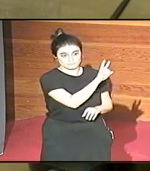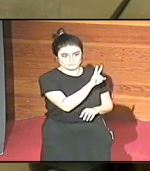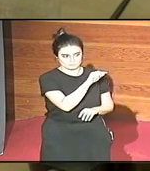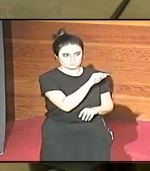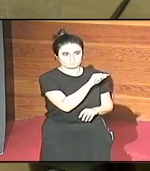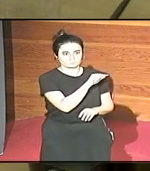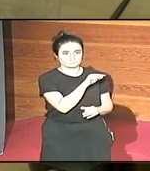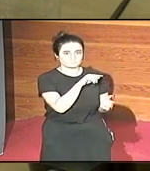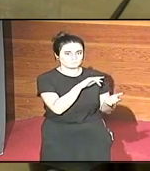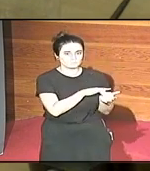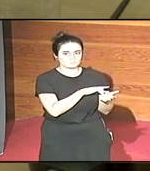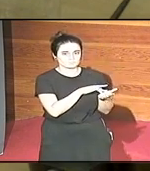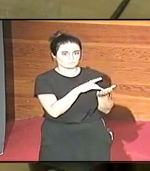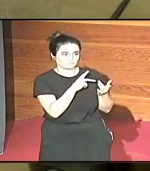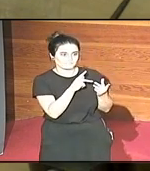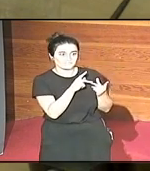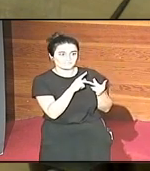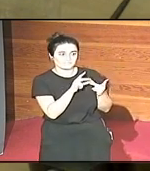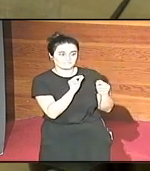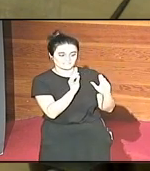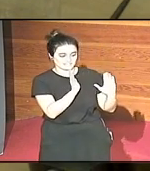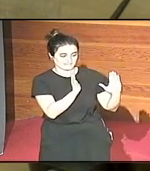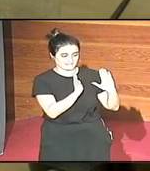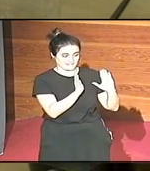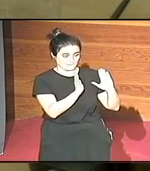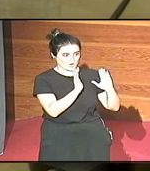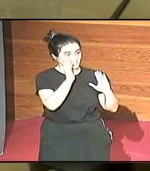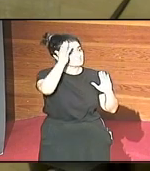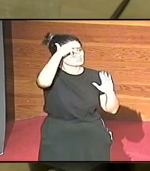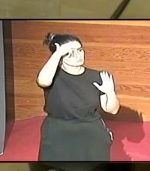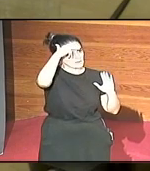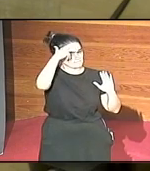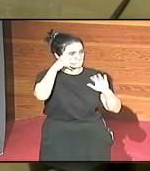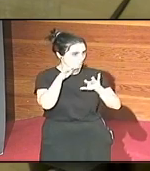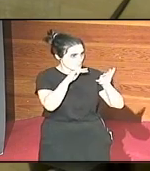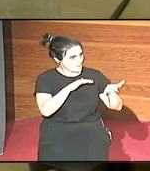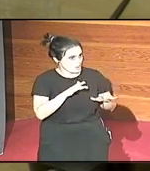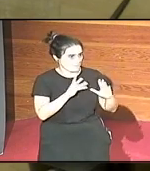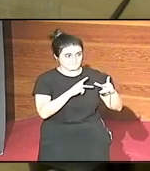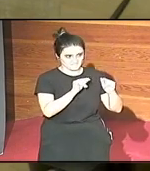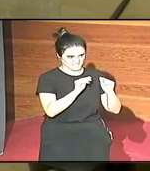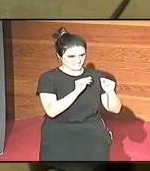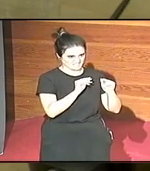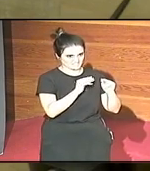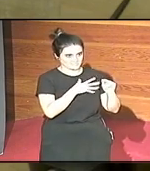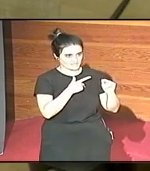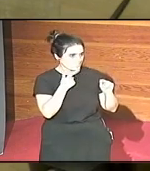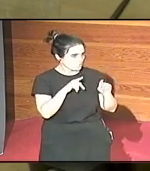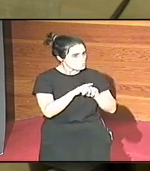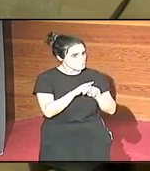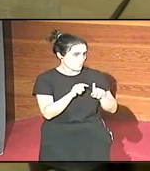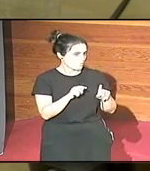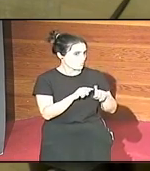del ensimismamiento en que Trump lo había metido, que consistía en mirarse el